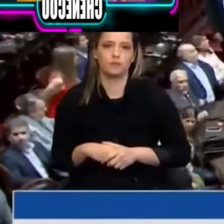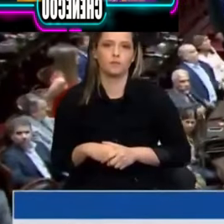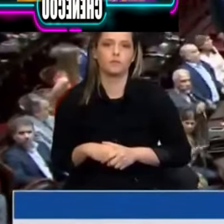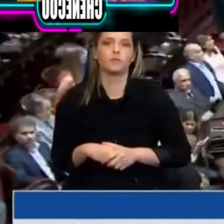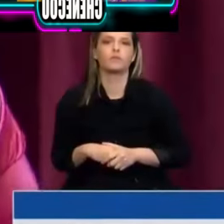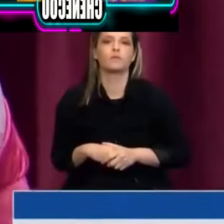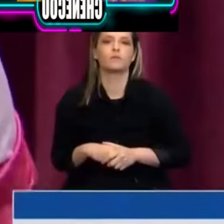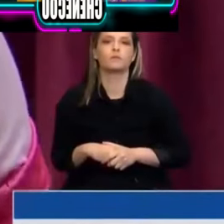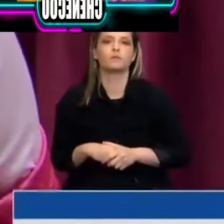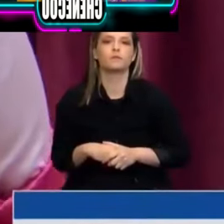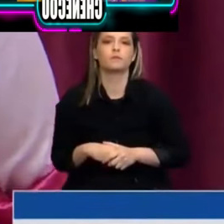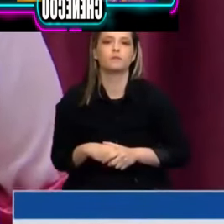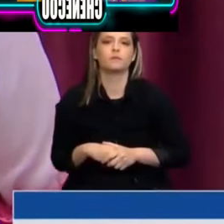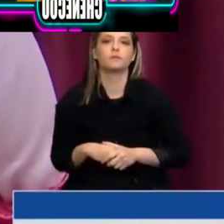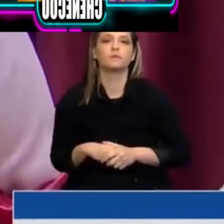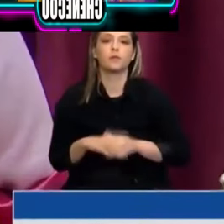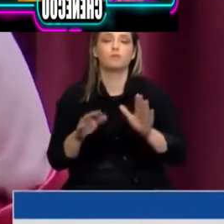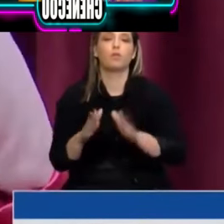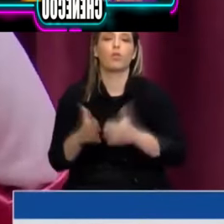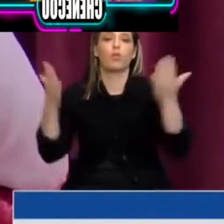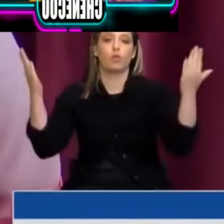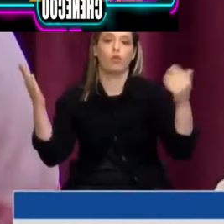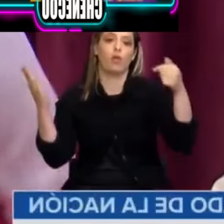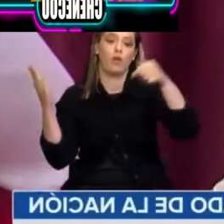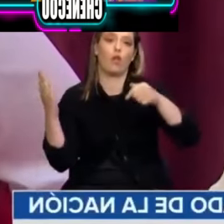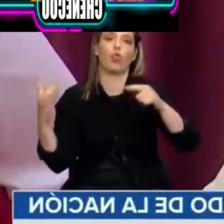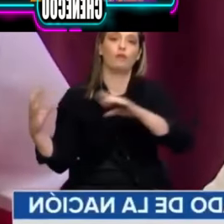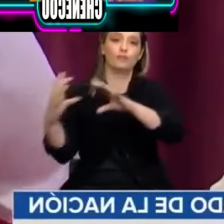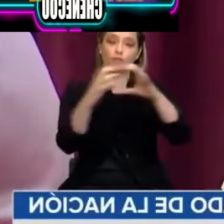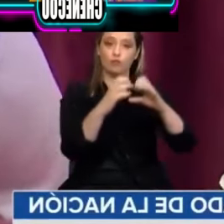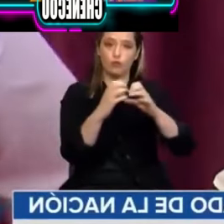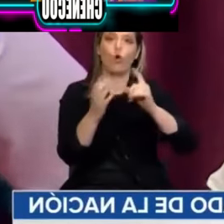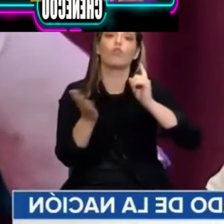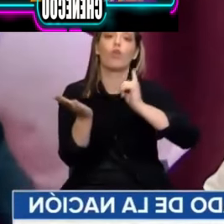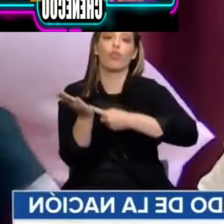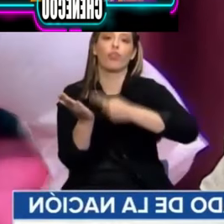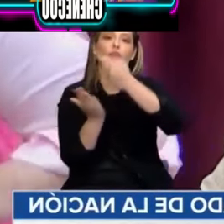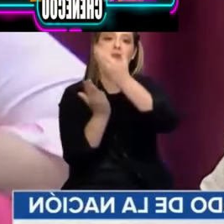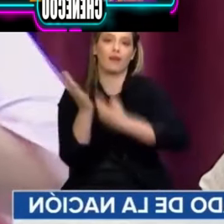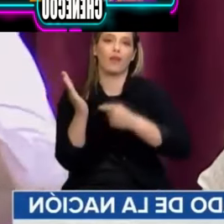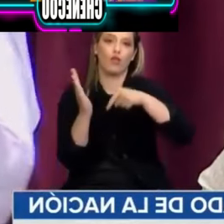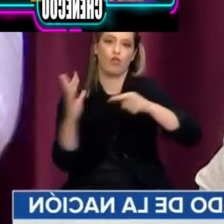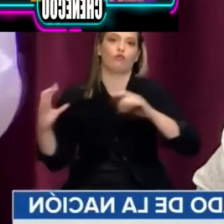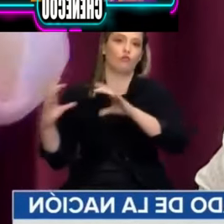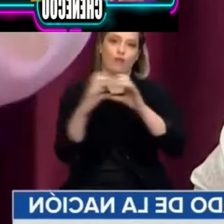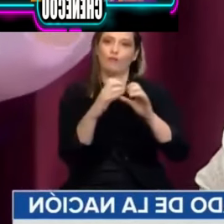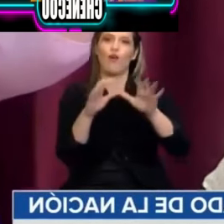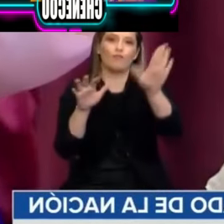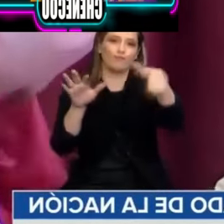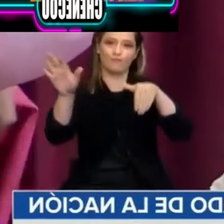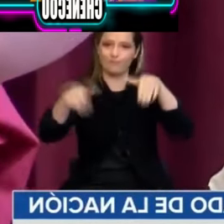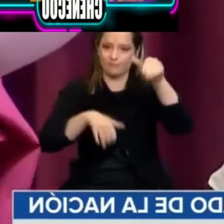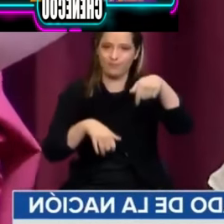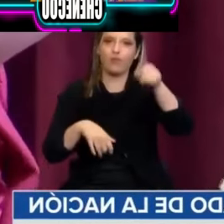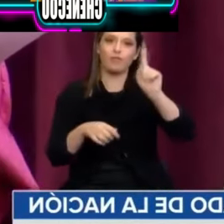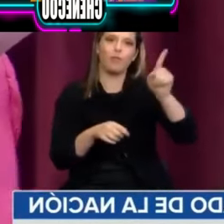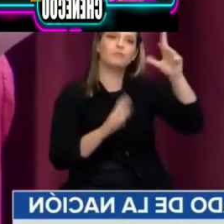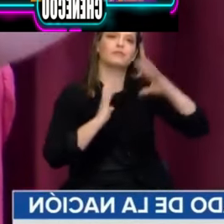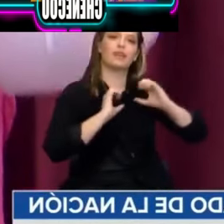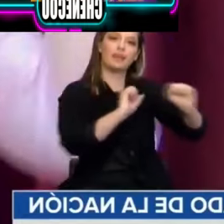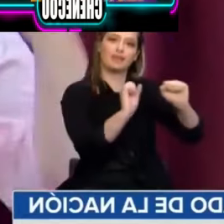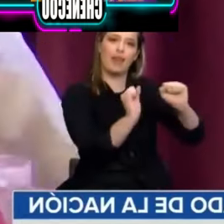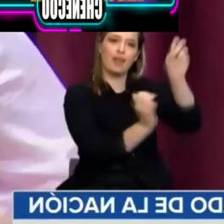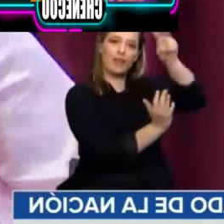Se incorpora al diario de sesiones el decreto que convoca a esta sesión y que será leído por